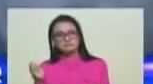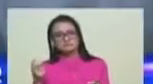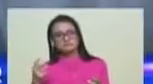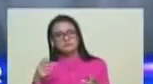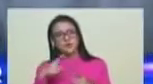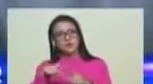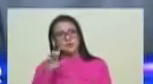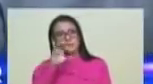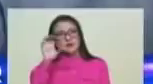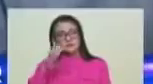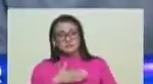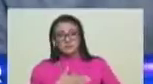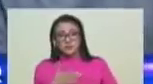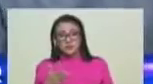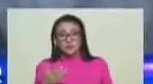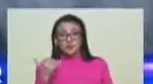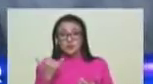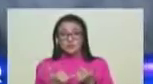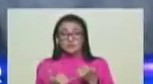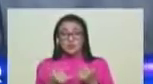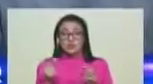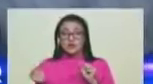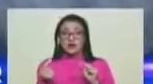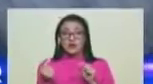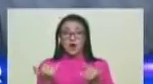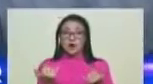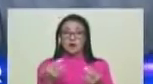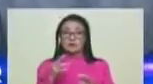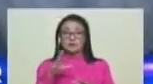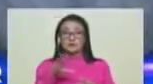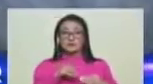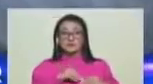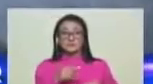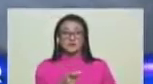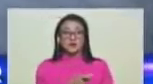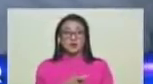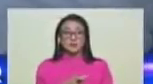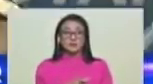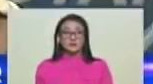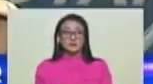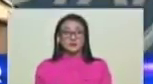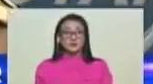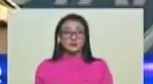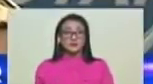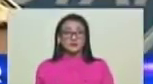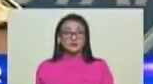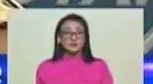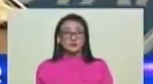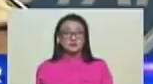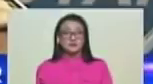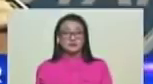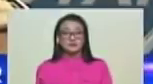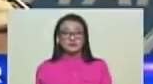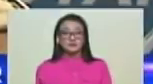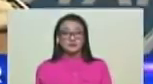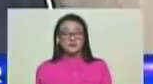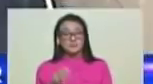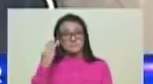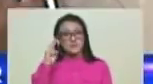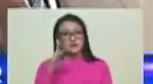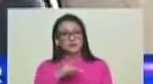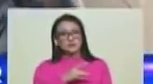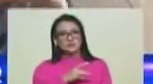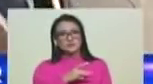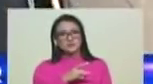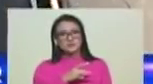países que se habían ofrecido en el último diálogo ahora ya no reconocen el gobierno. Gracias. ¿Cuáles países se habían ofrecido en el último diálogo? México,